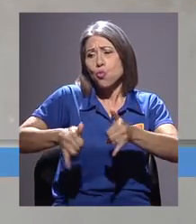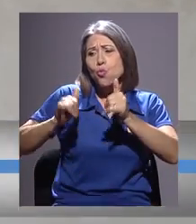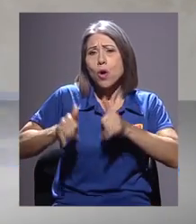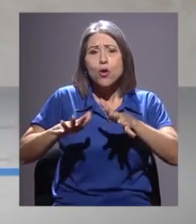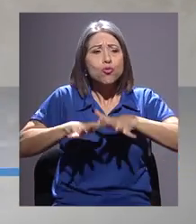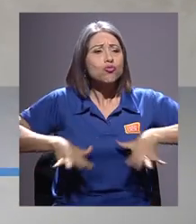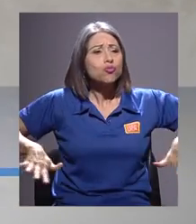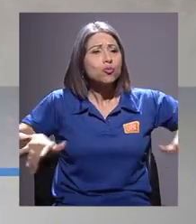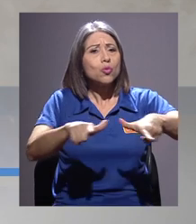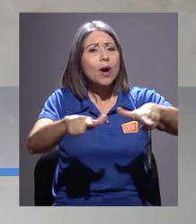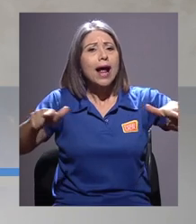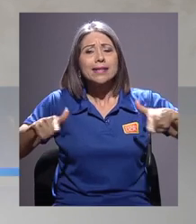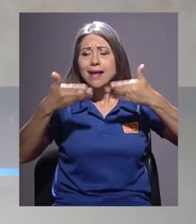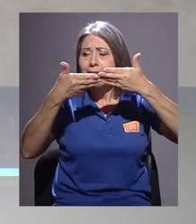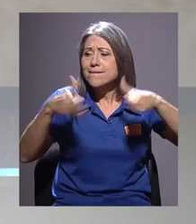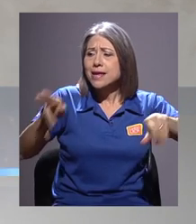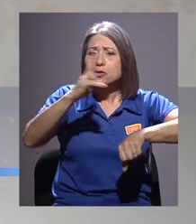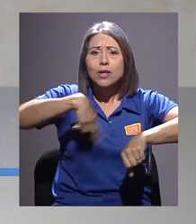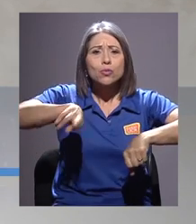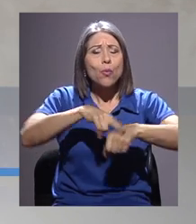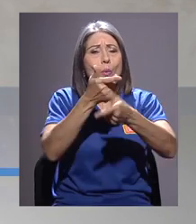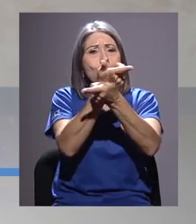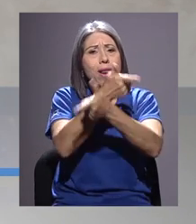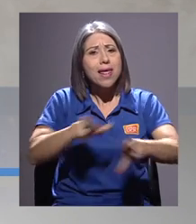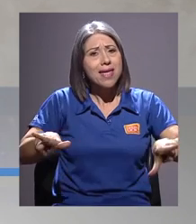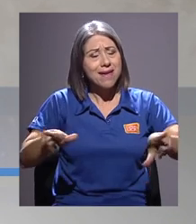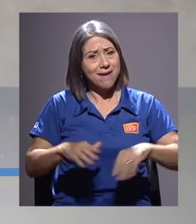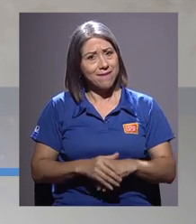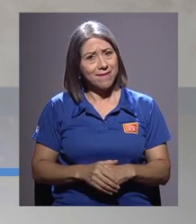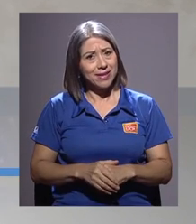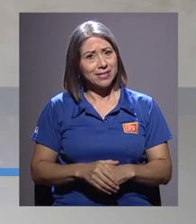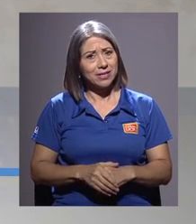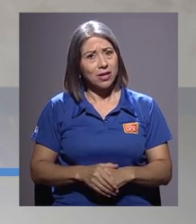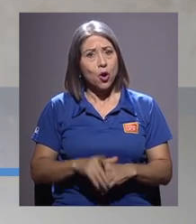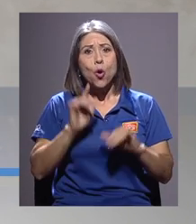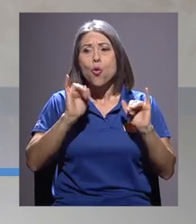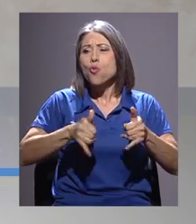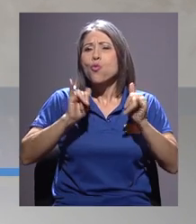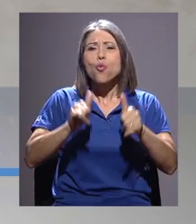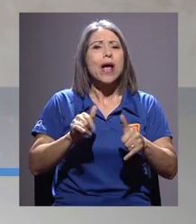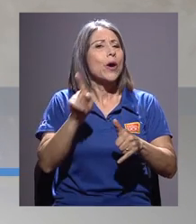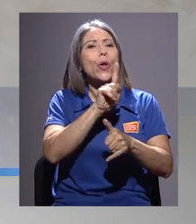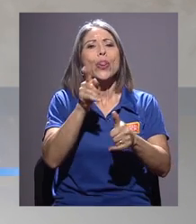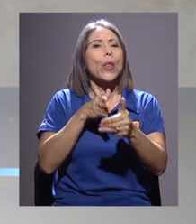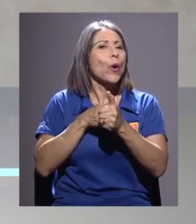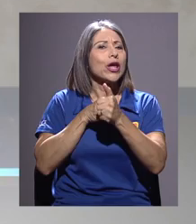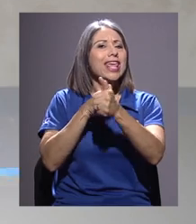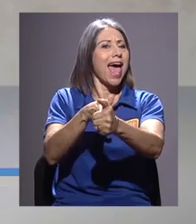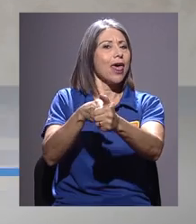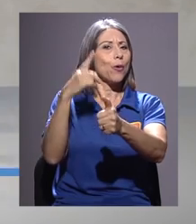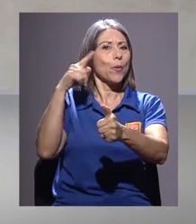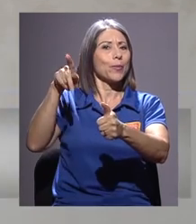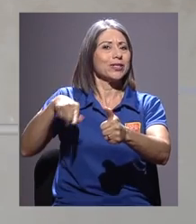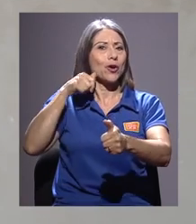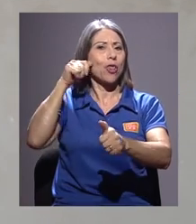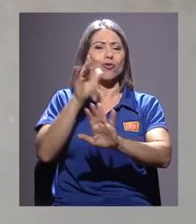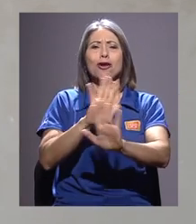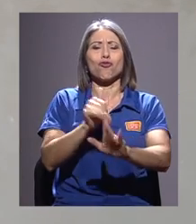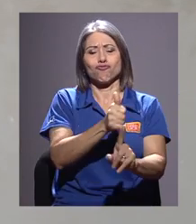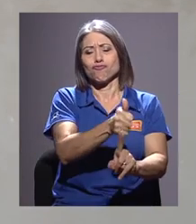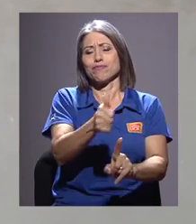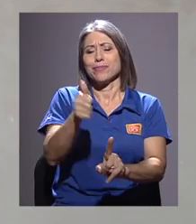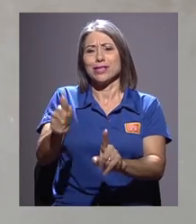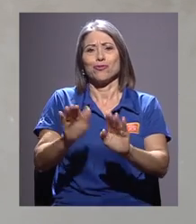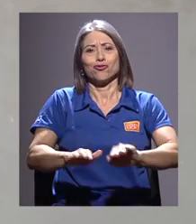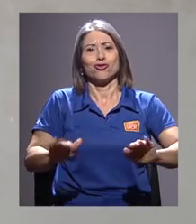naturales, abiertos, libres, un juego también no guiado concretamente por el adulto, sino que los niños y las